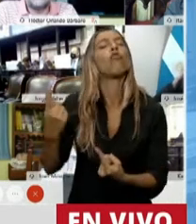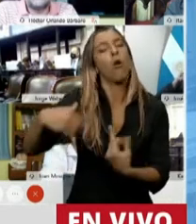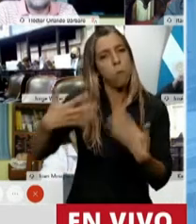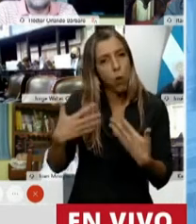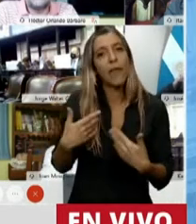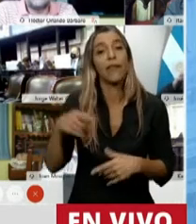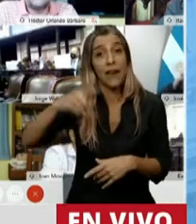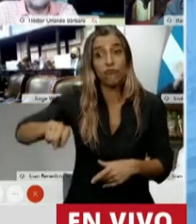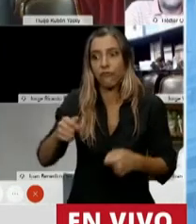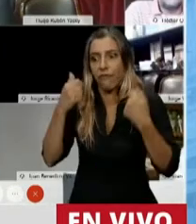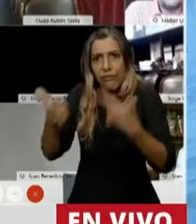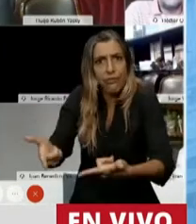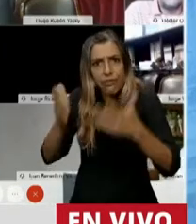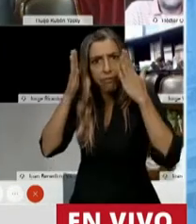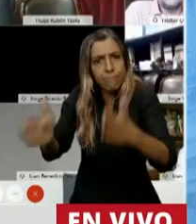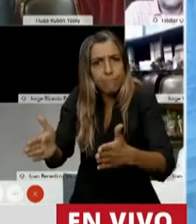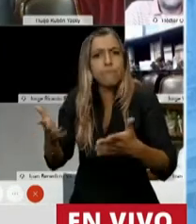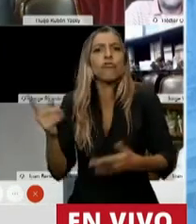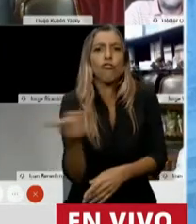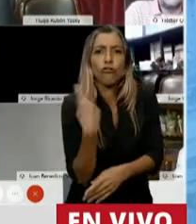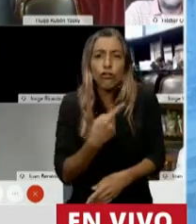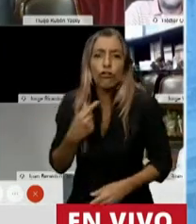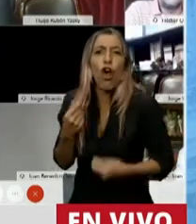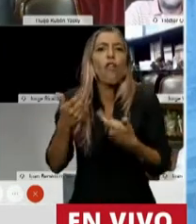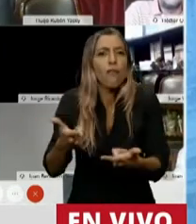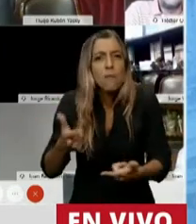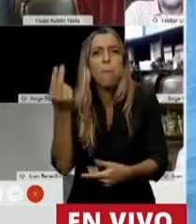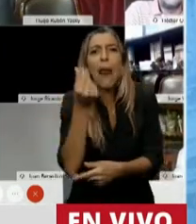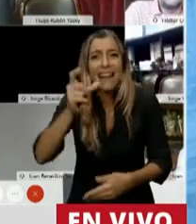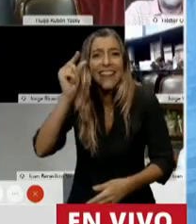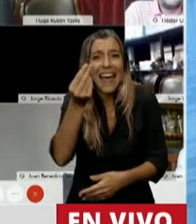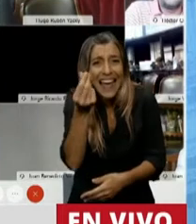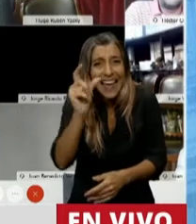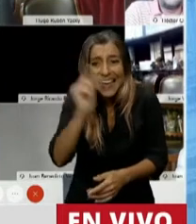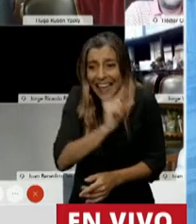emprendedores. Le hemos dado crédito a tasa cero